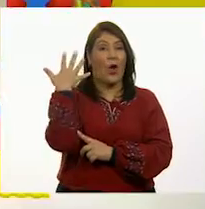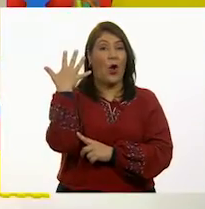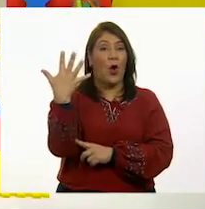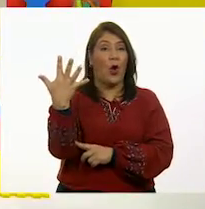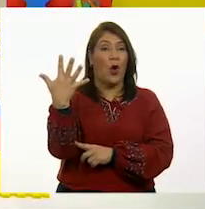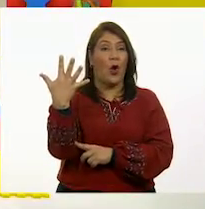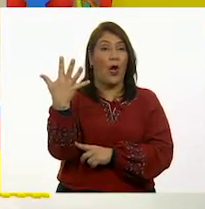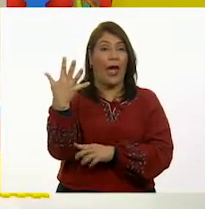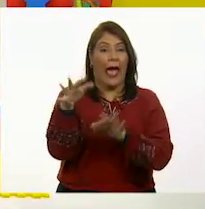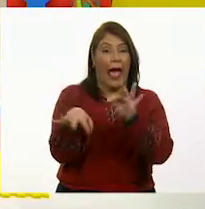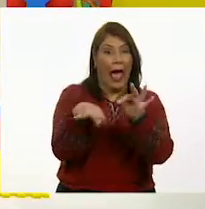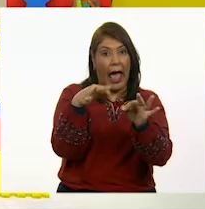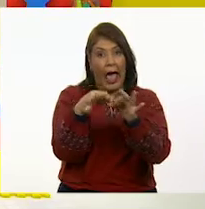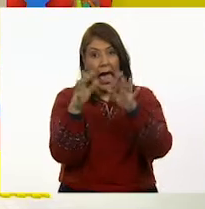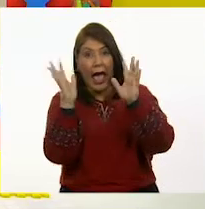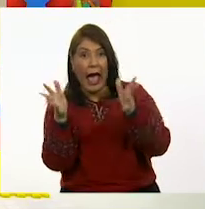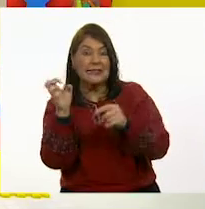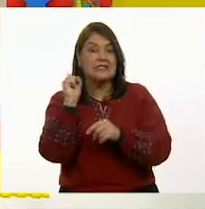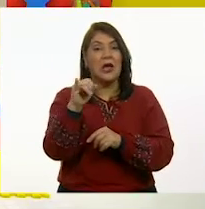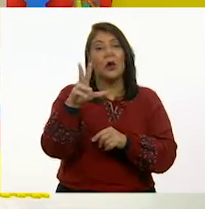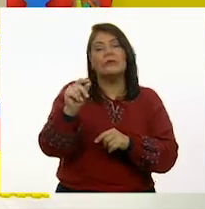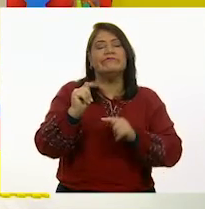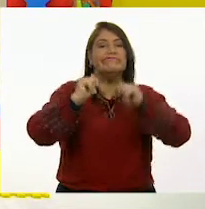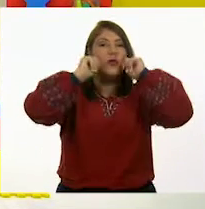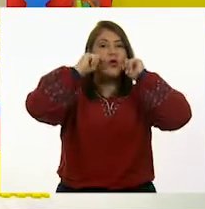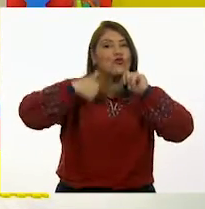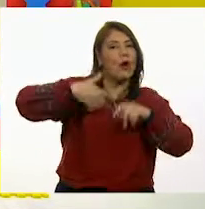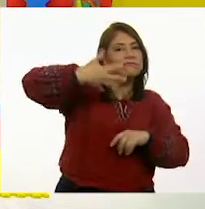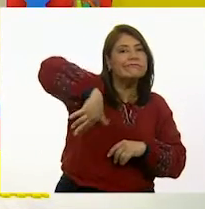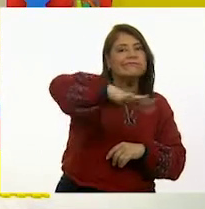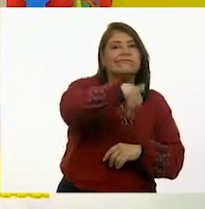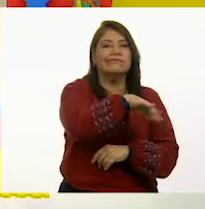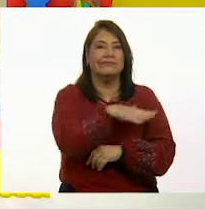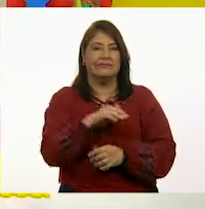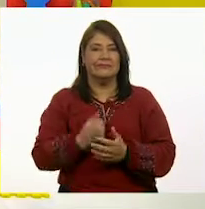¡Cinco! ¿Lista o no? ¡Allá voy!